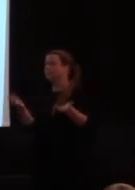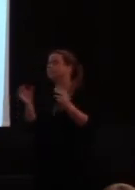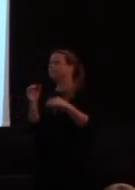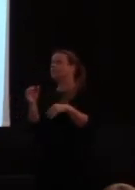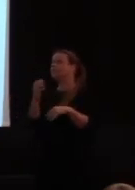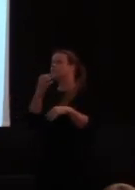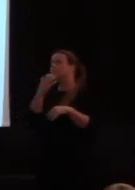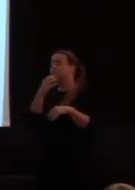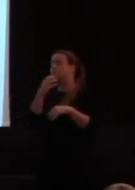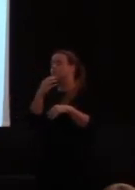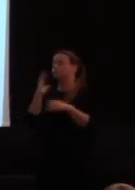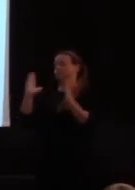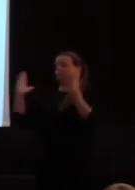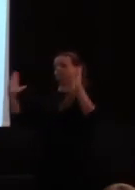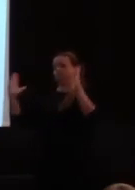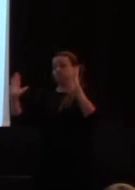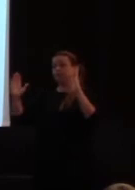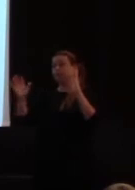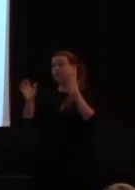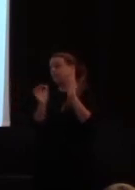extremo o en el otro,